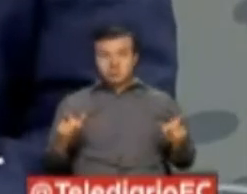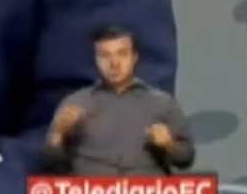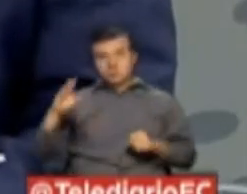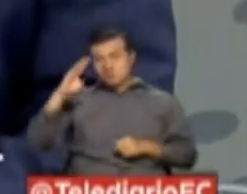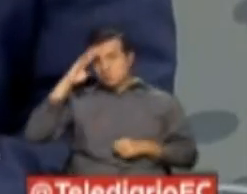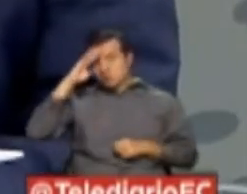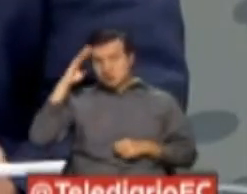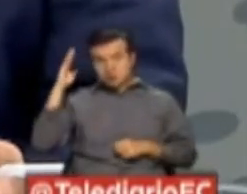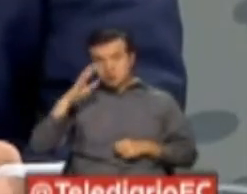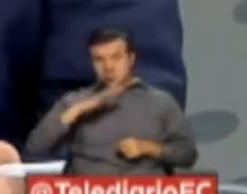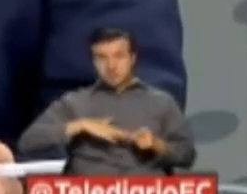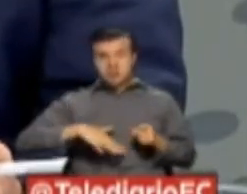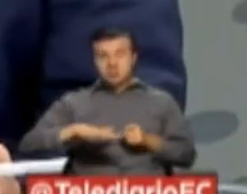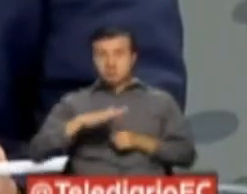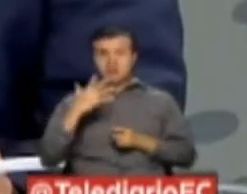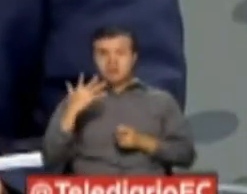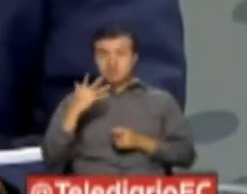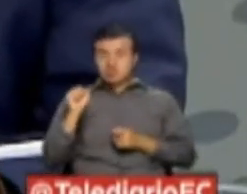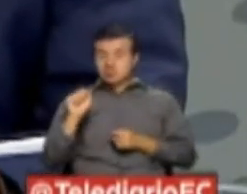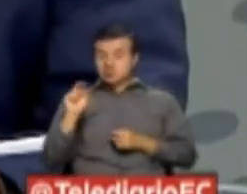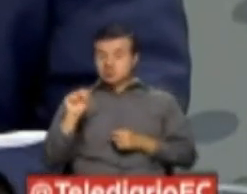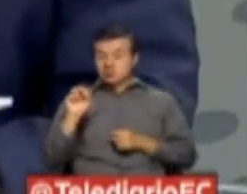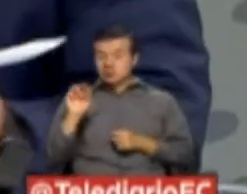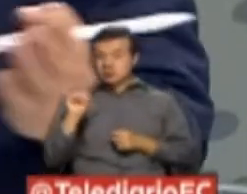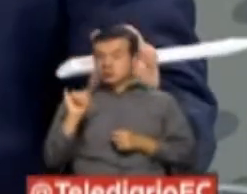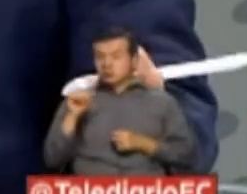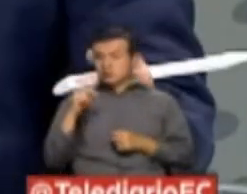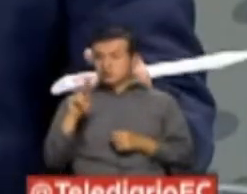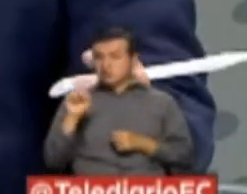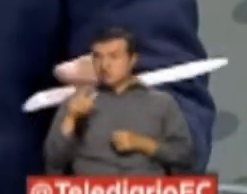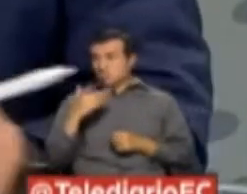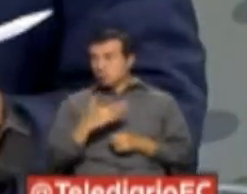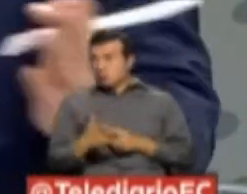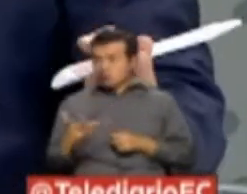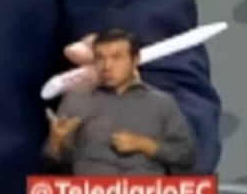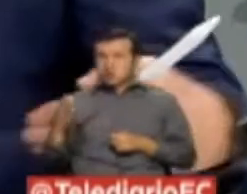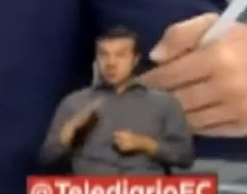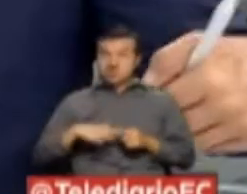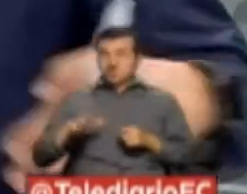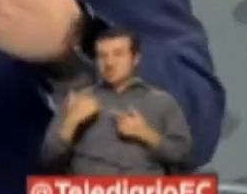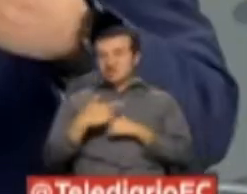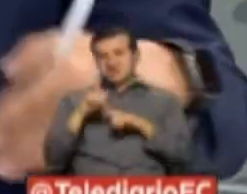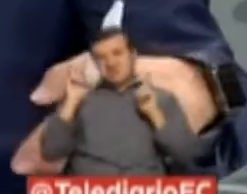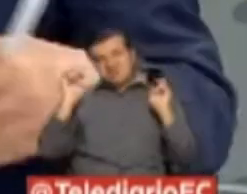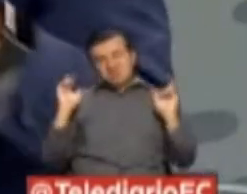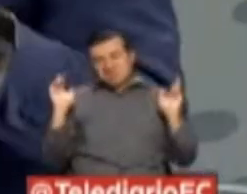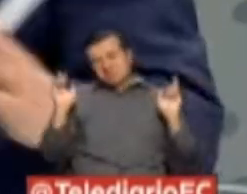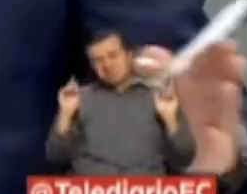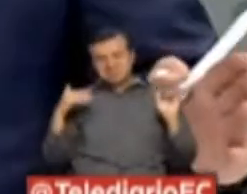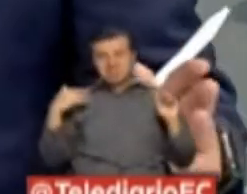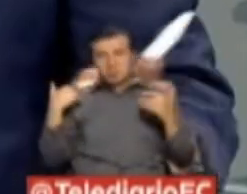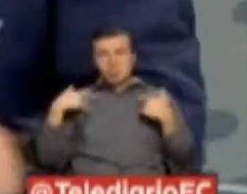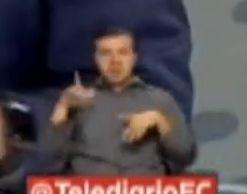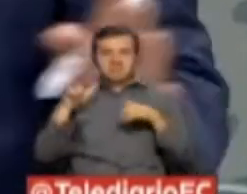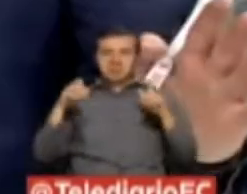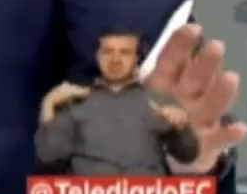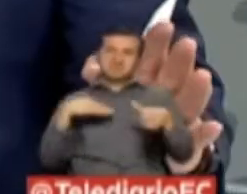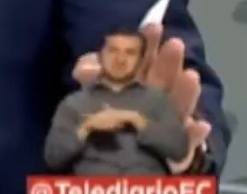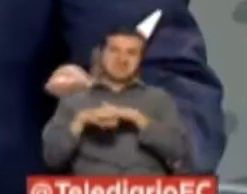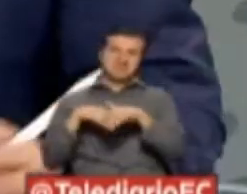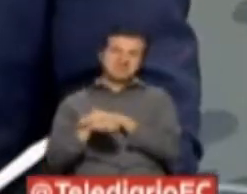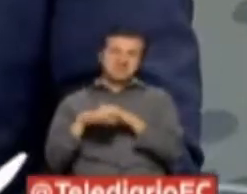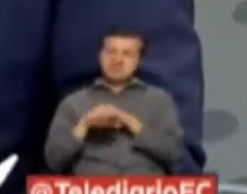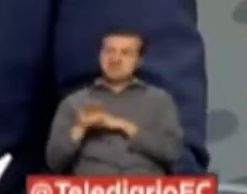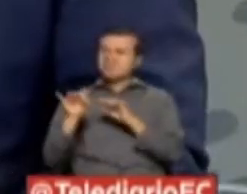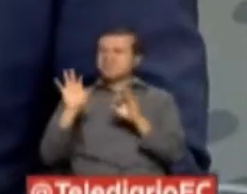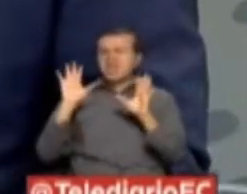que están en el puente del río san miguel o es verdaderamente una zona franca donde por donde puede entrar cualquiera sin